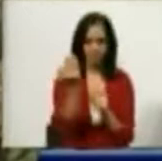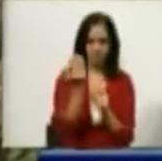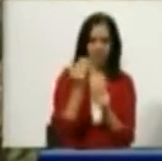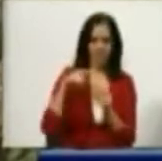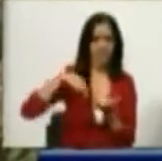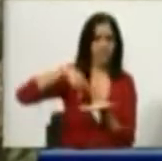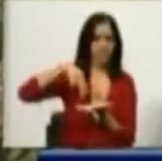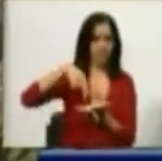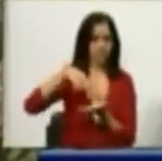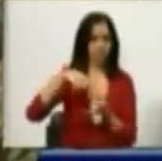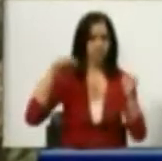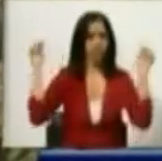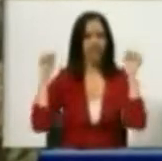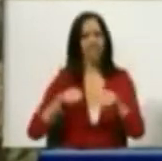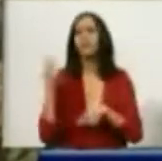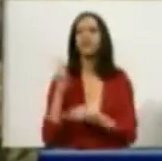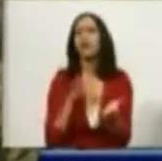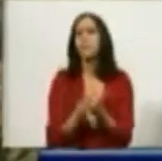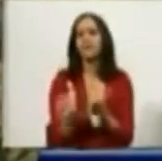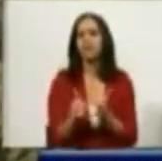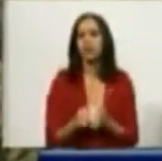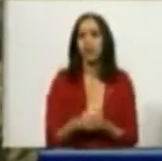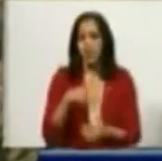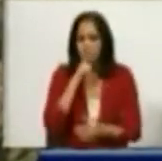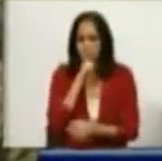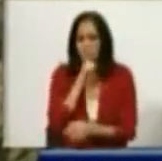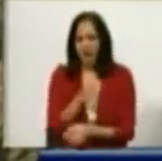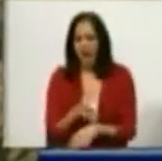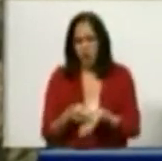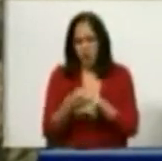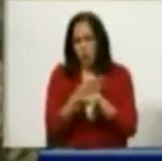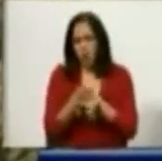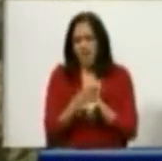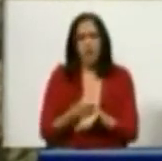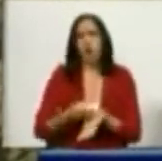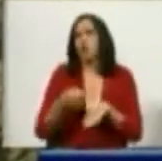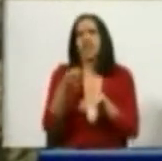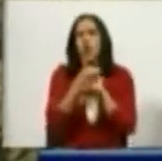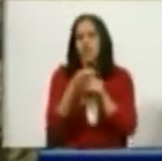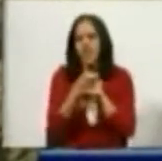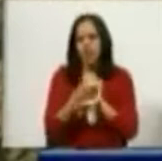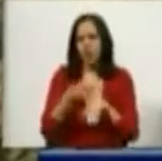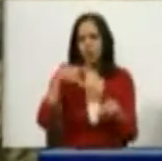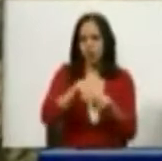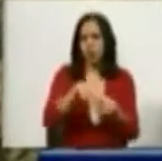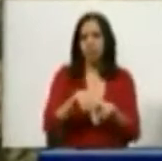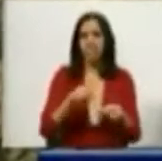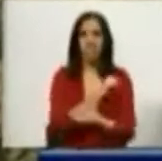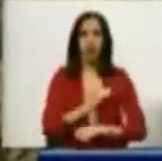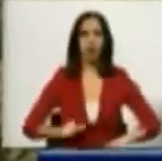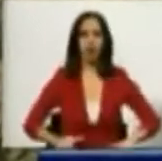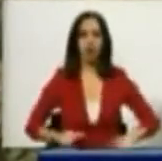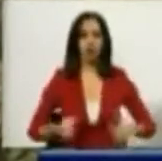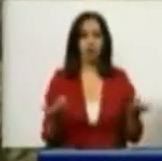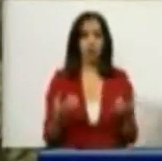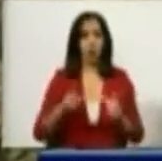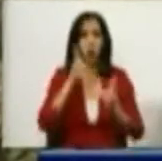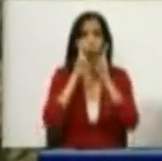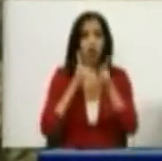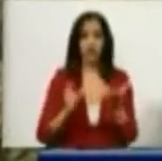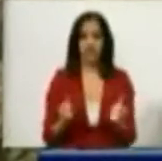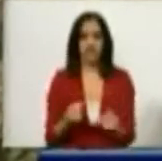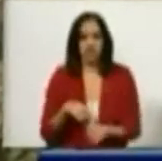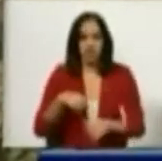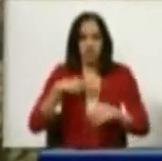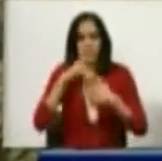cuando aquí en Venezuela qué ocurría el malo era el gobierno verdad el gobierno reprimiendo y esa Guardia nacional que horrible terrible la guardia